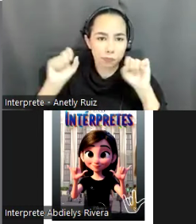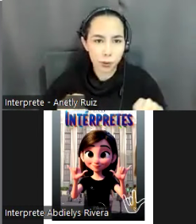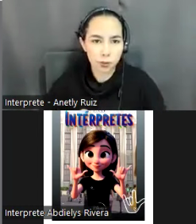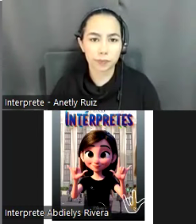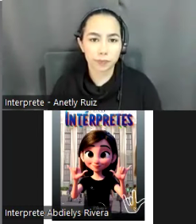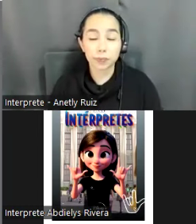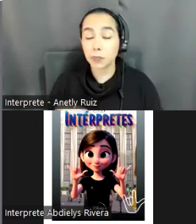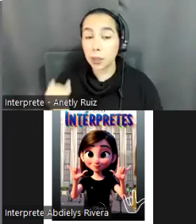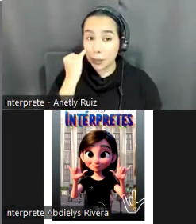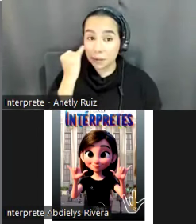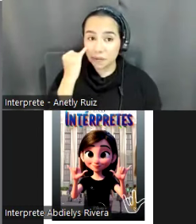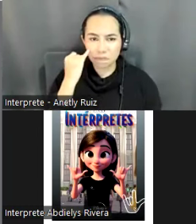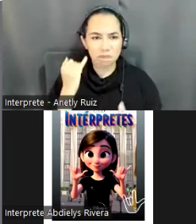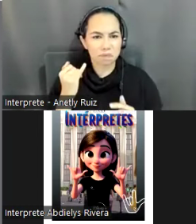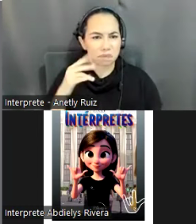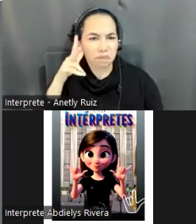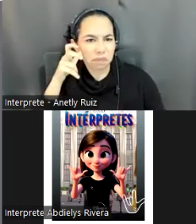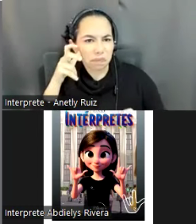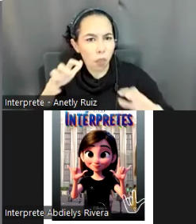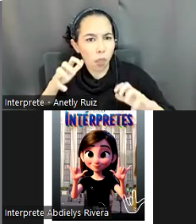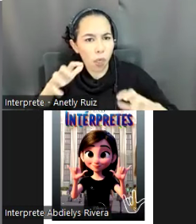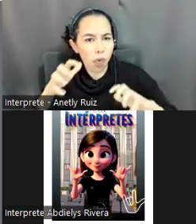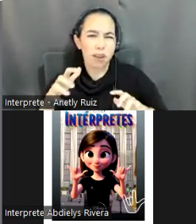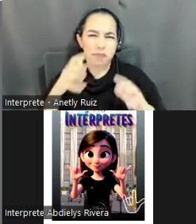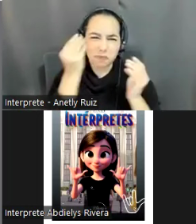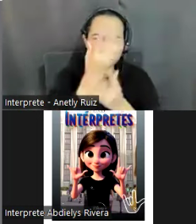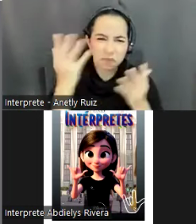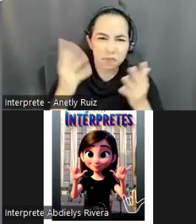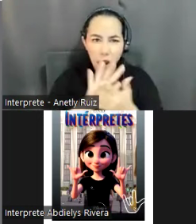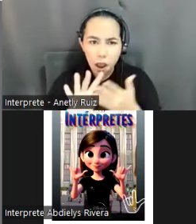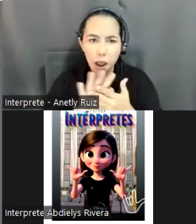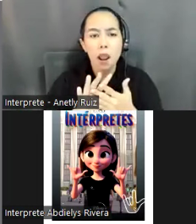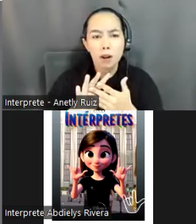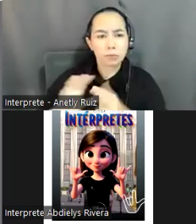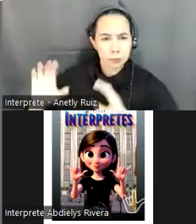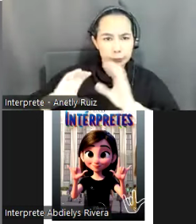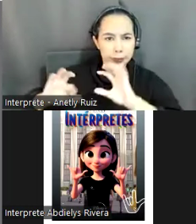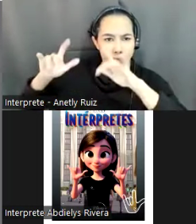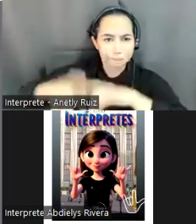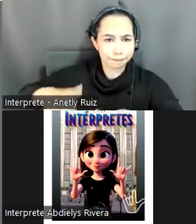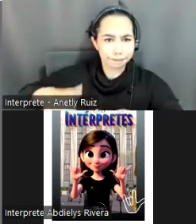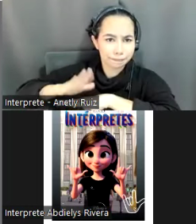o si no escuchan bien la información que se está brindando a través de la didáctica.